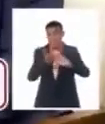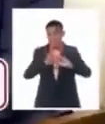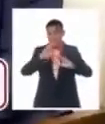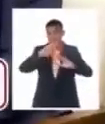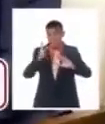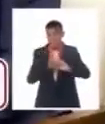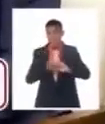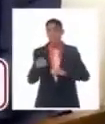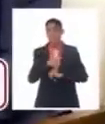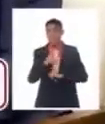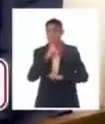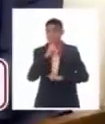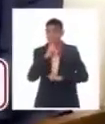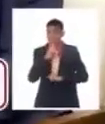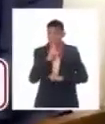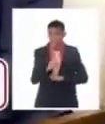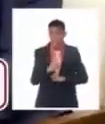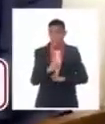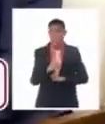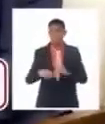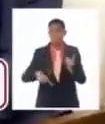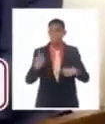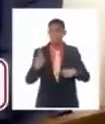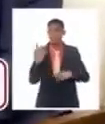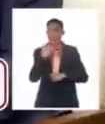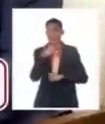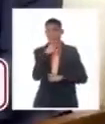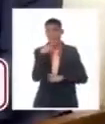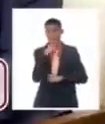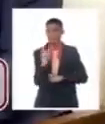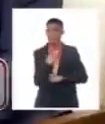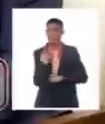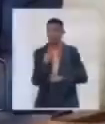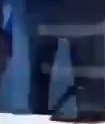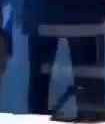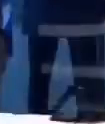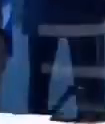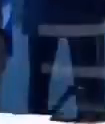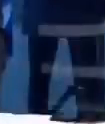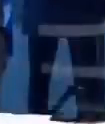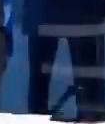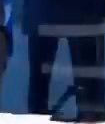como método de coerción contra la Federación de Rusia.